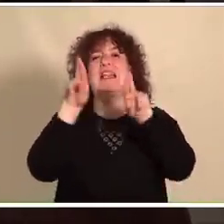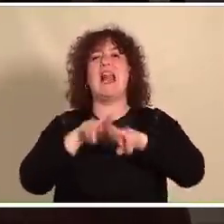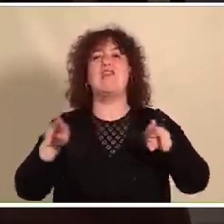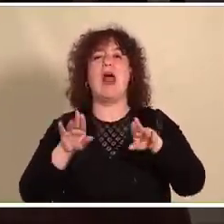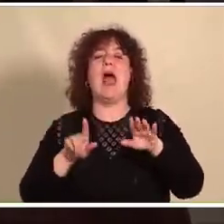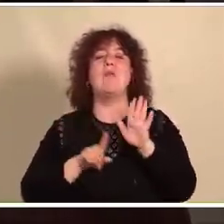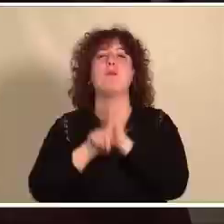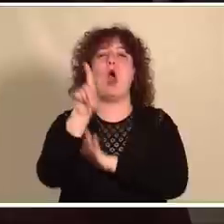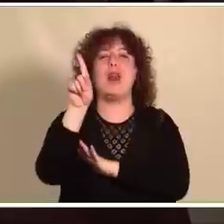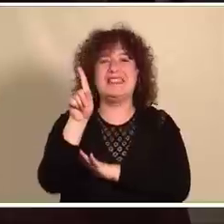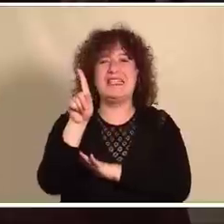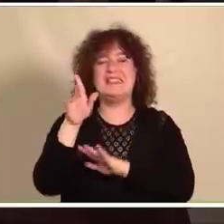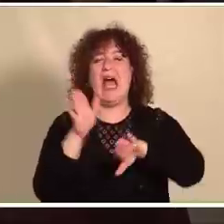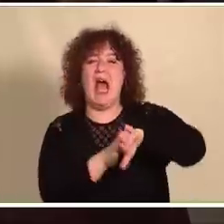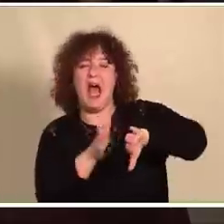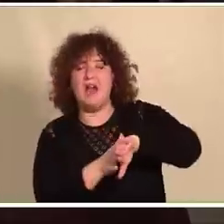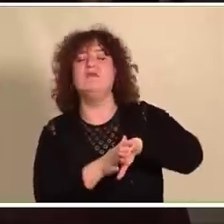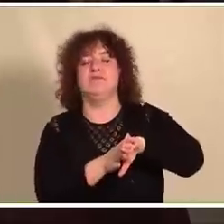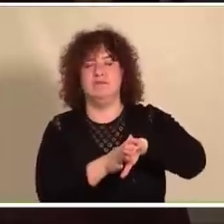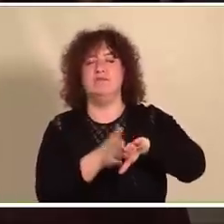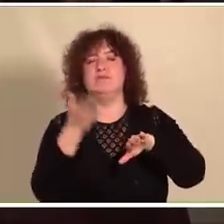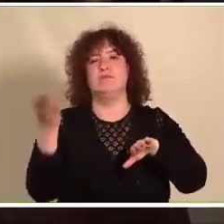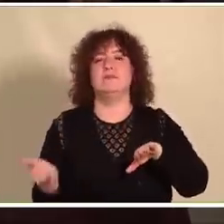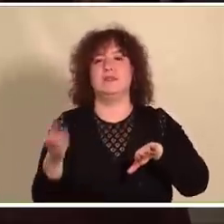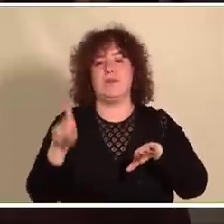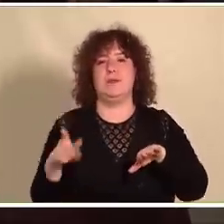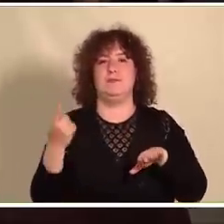bienvenidos y bienvenidas todos